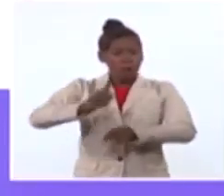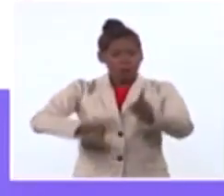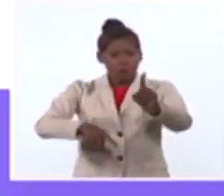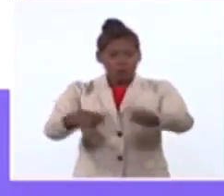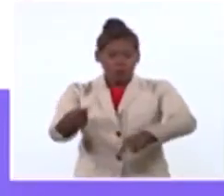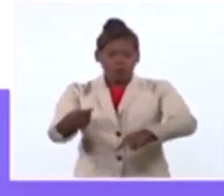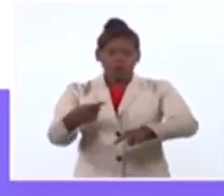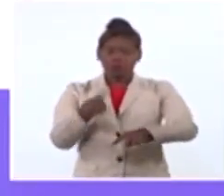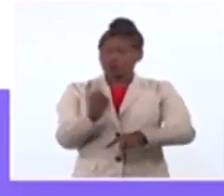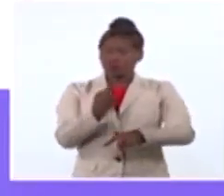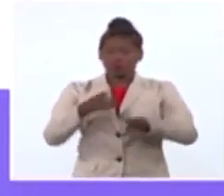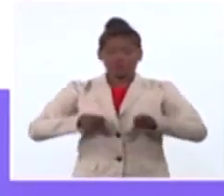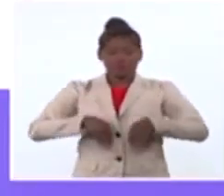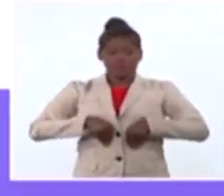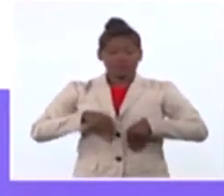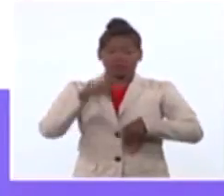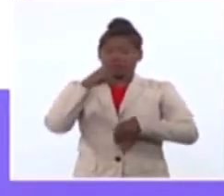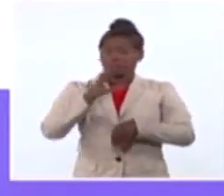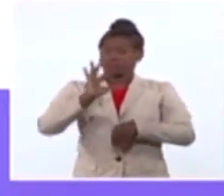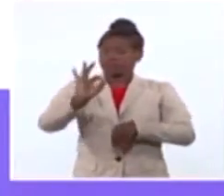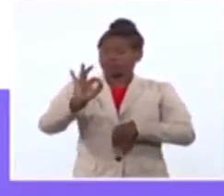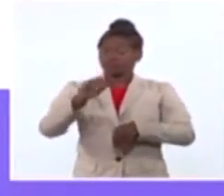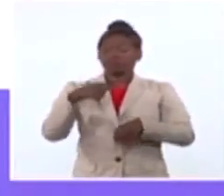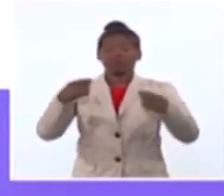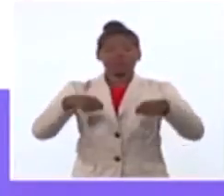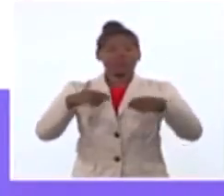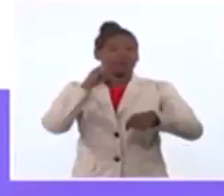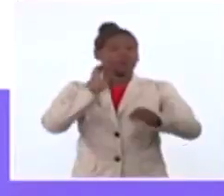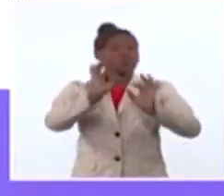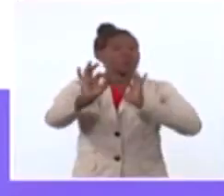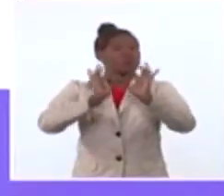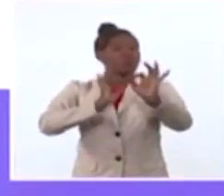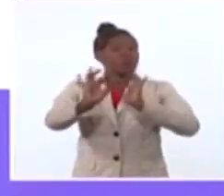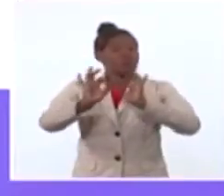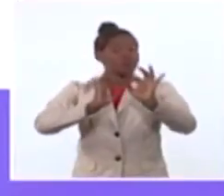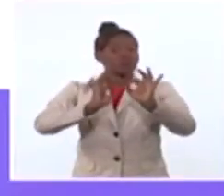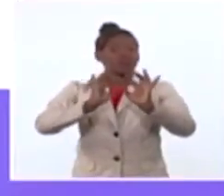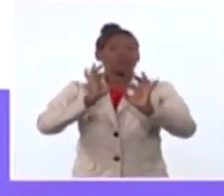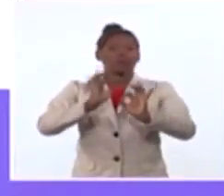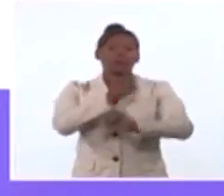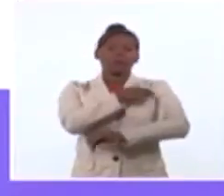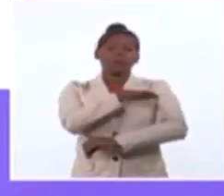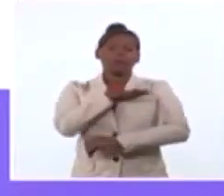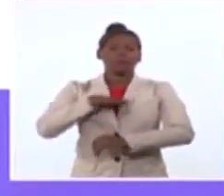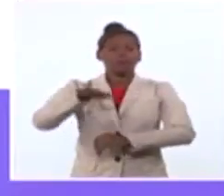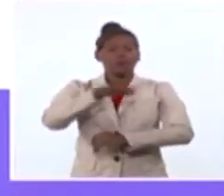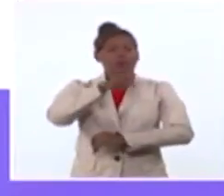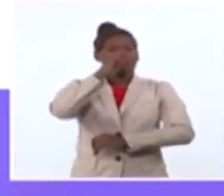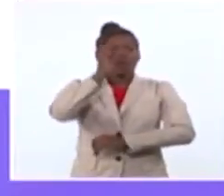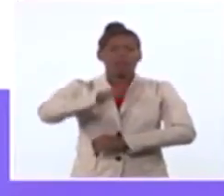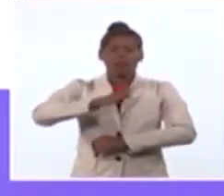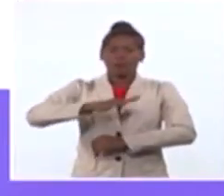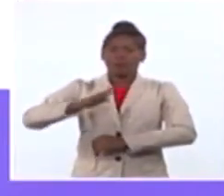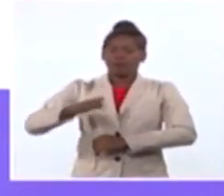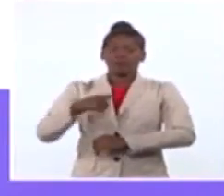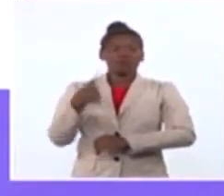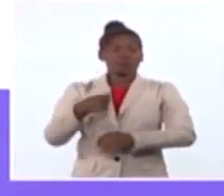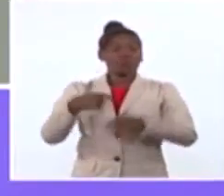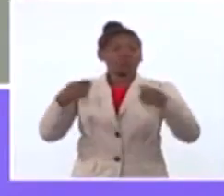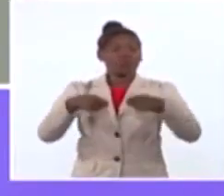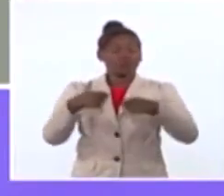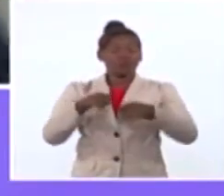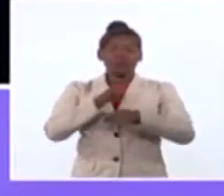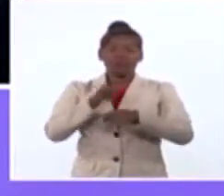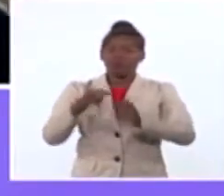sigue el gobierno de los Estados Unidos, es el de tratar de mostrar a Cuba, lo cual resulta